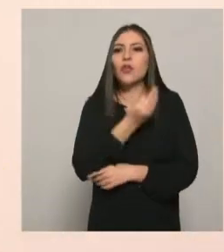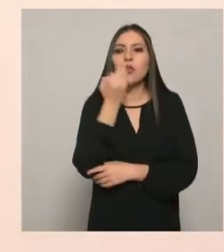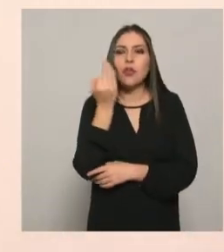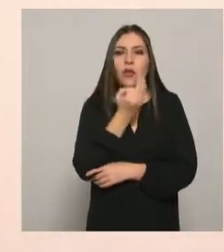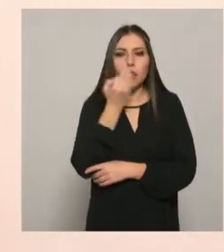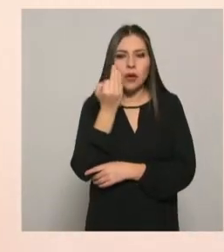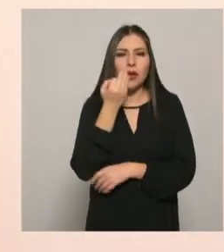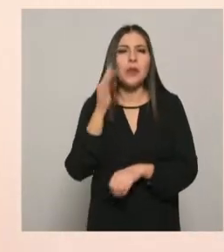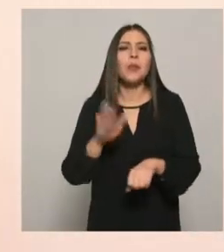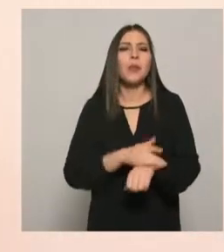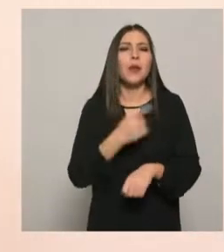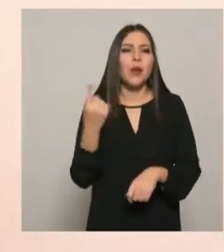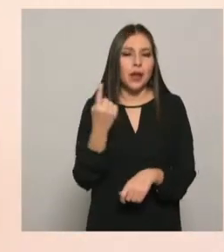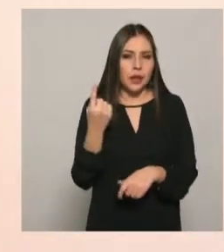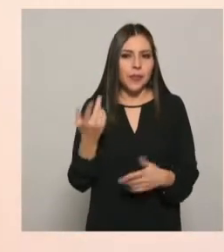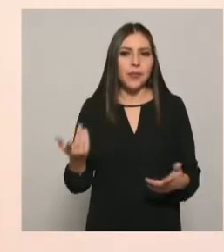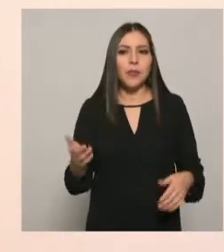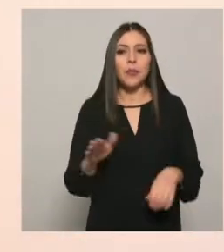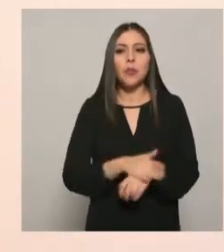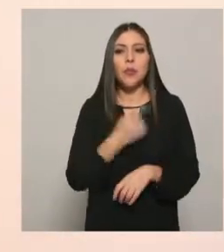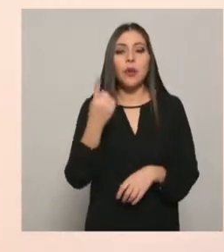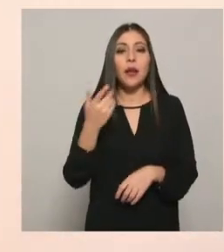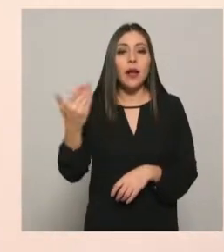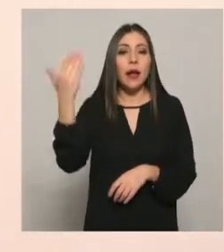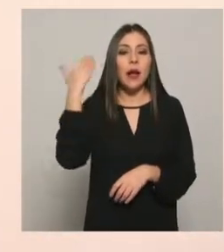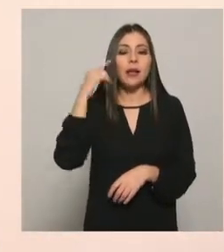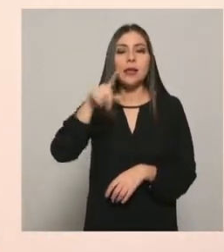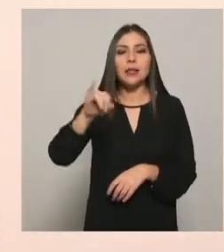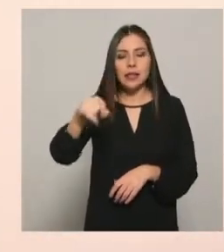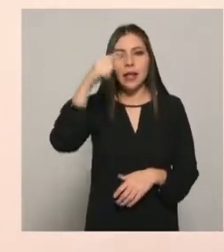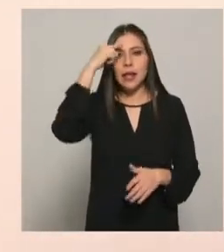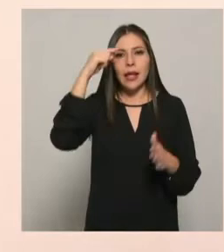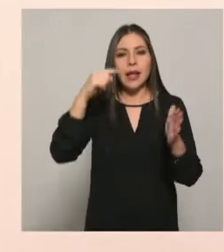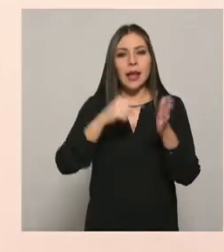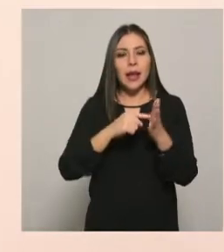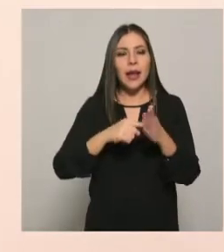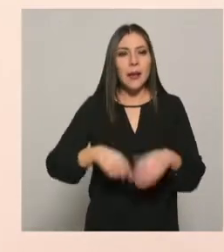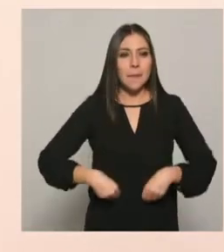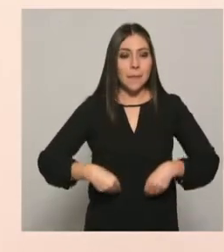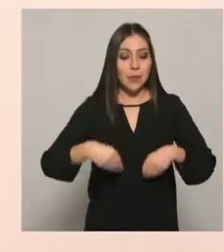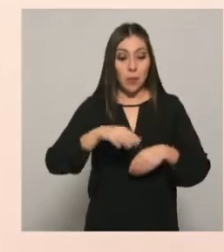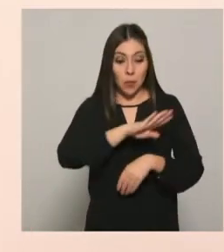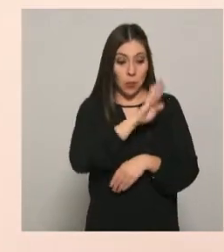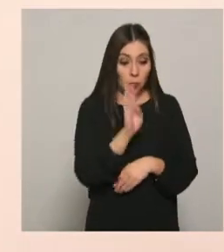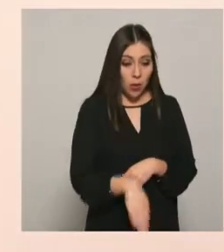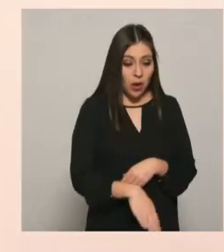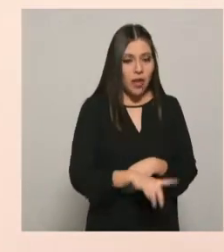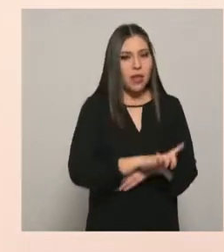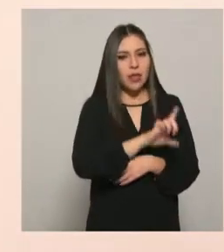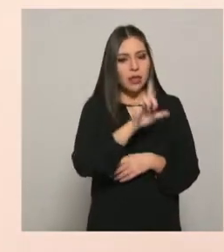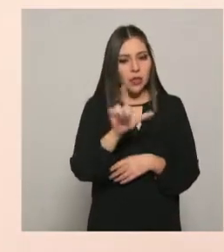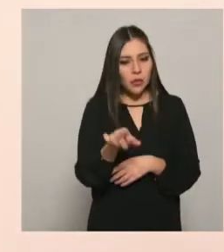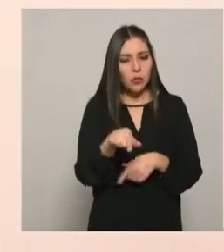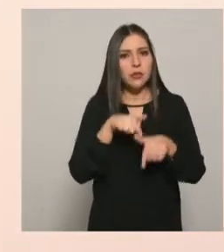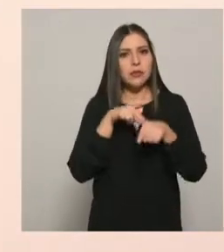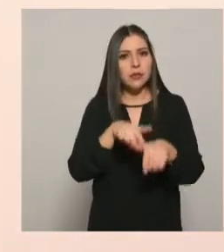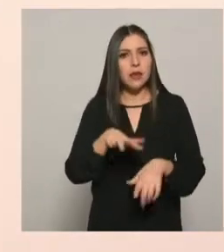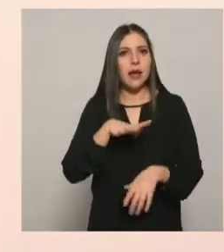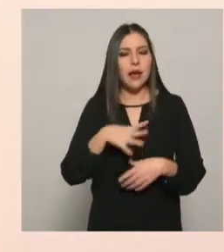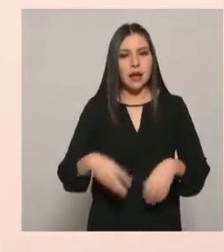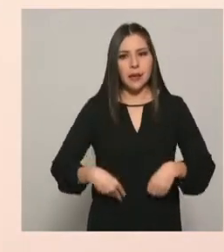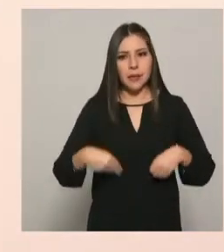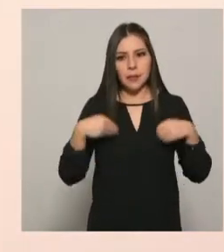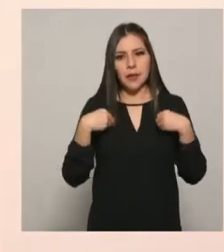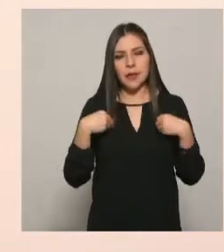Ya creían en la vida después de la muerte. ¿Con qué objeto? Con el objeto de que si tenían